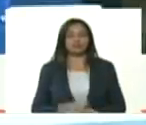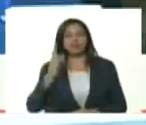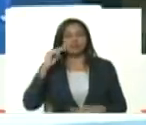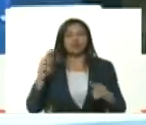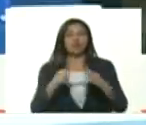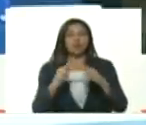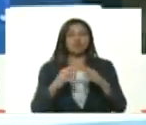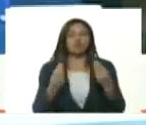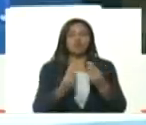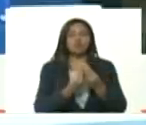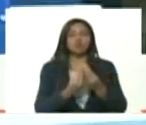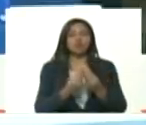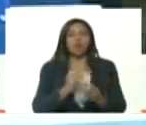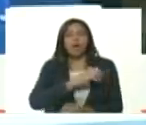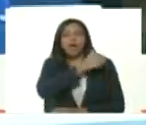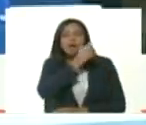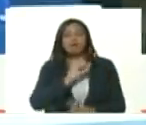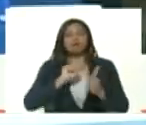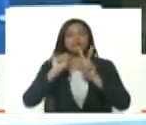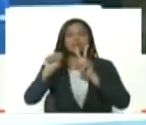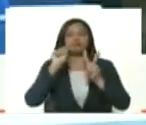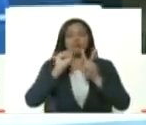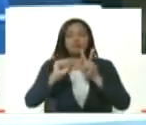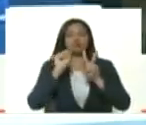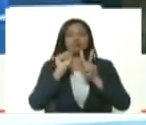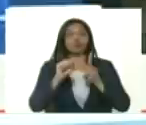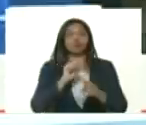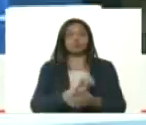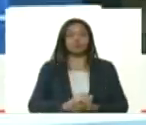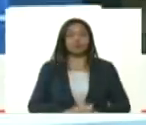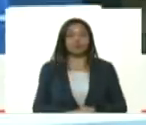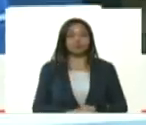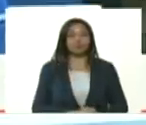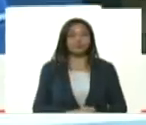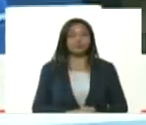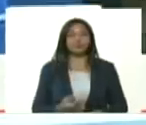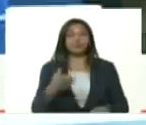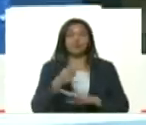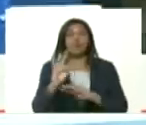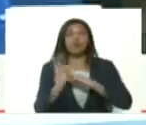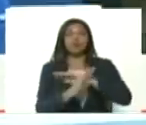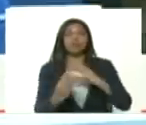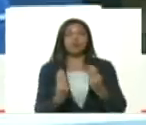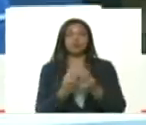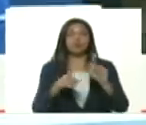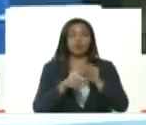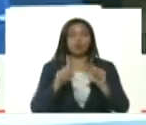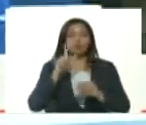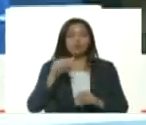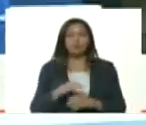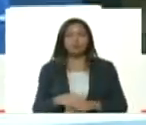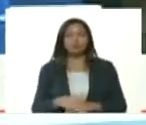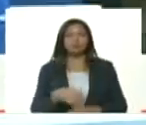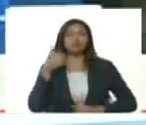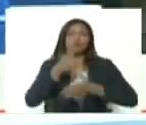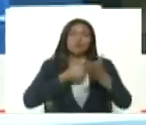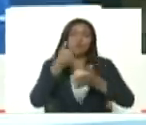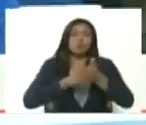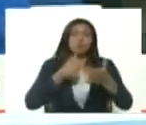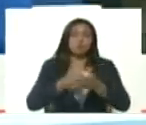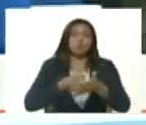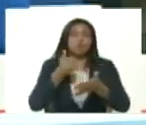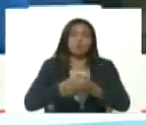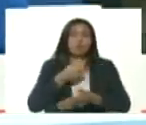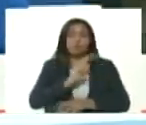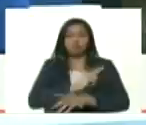Mervi Maldonado, merideño, jefe nacional del movimiento Somos Venezuela, que está en la frontera, dando una batalla